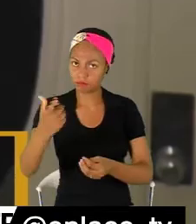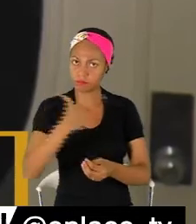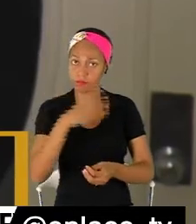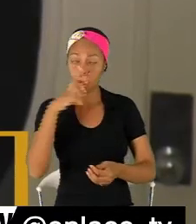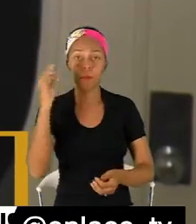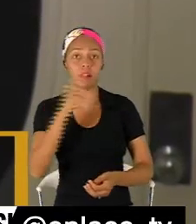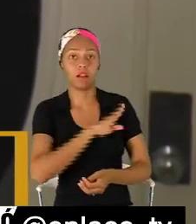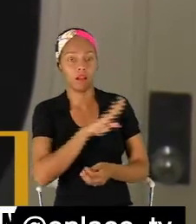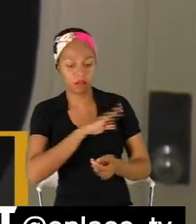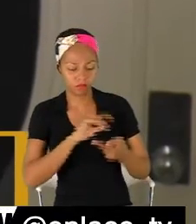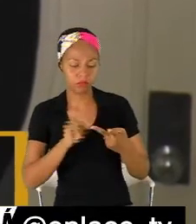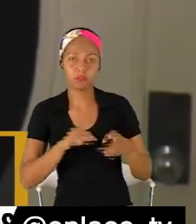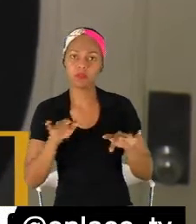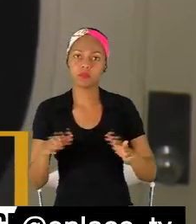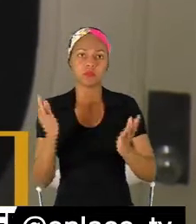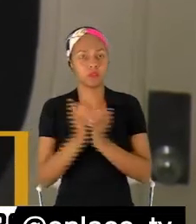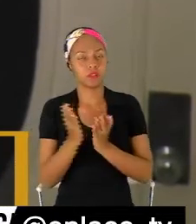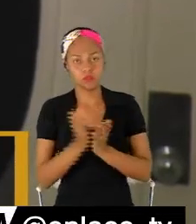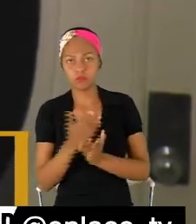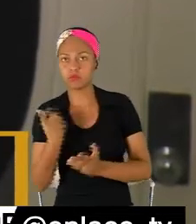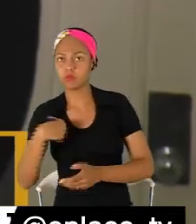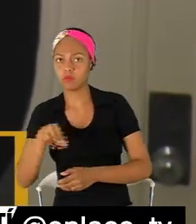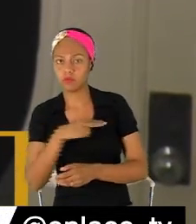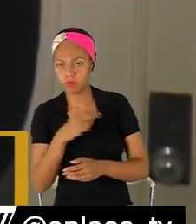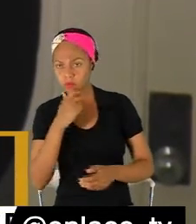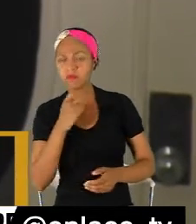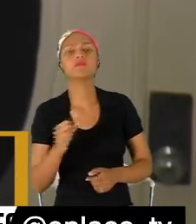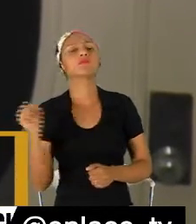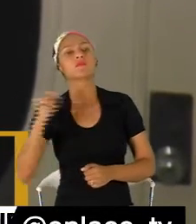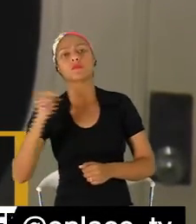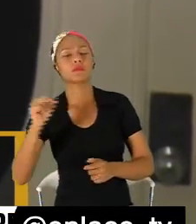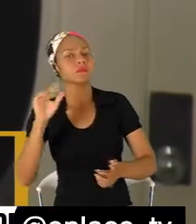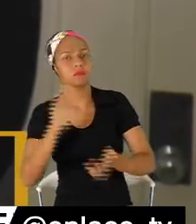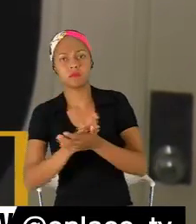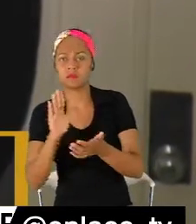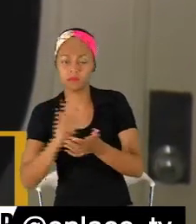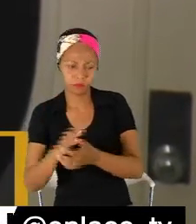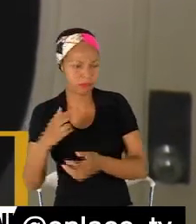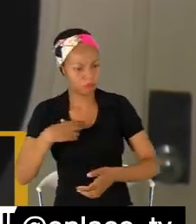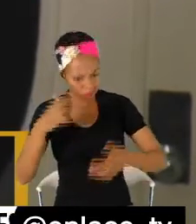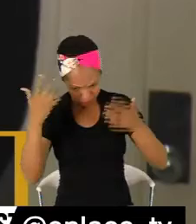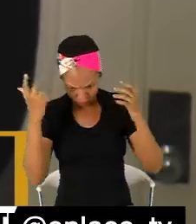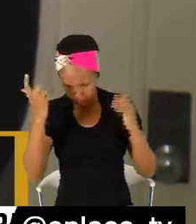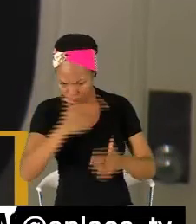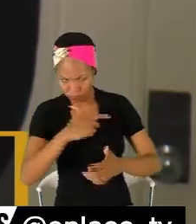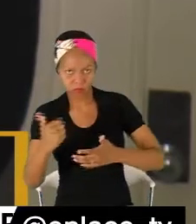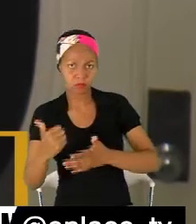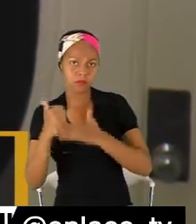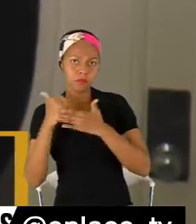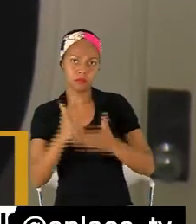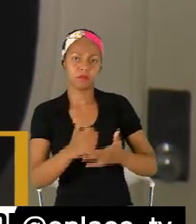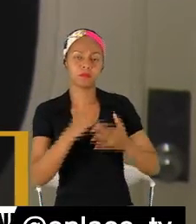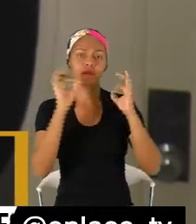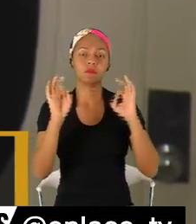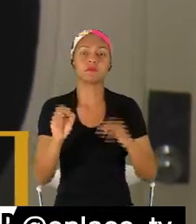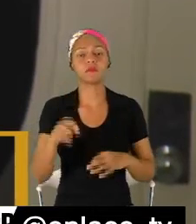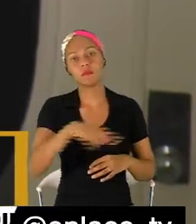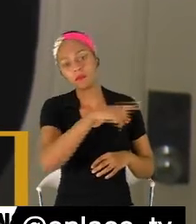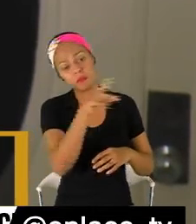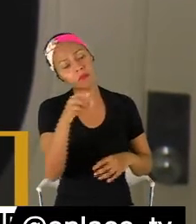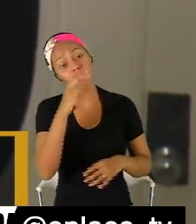frente, Secretaría de Educación está garantizando que las cosas se hagan de manera adecuada. Nuestros niños